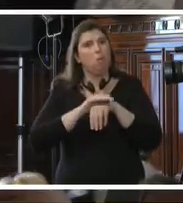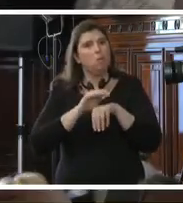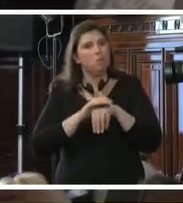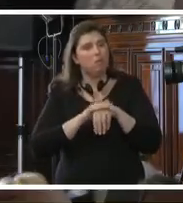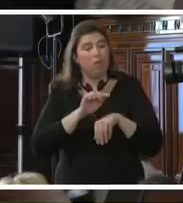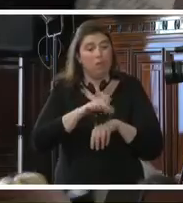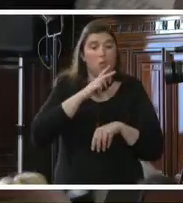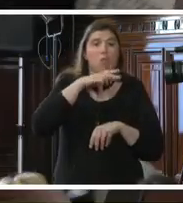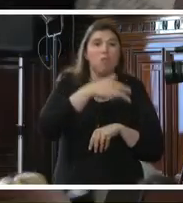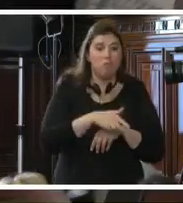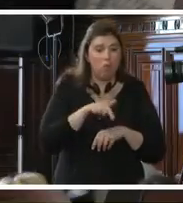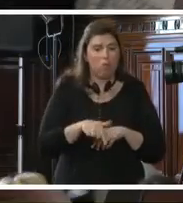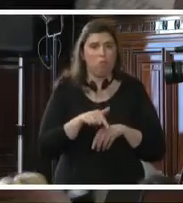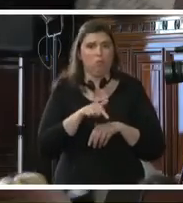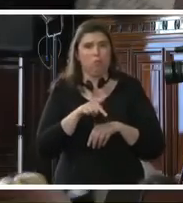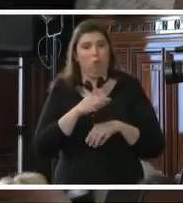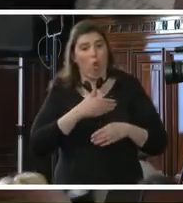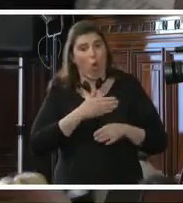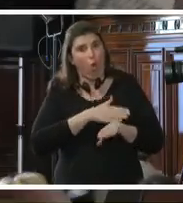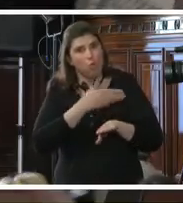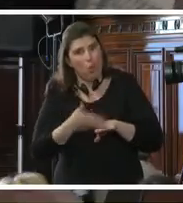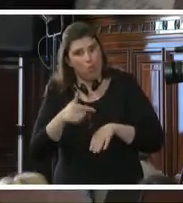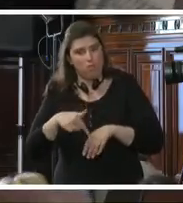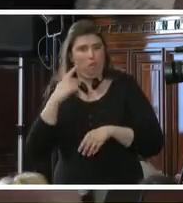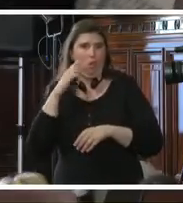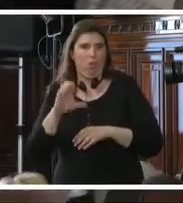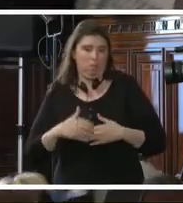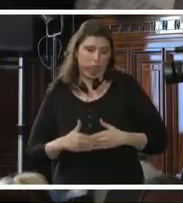los hijos nacidos a consecuencia de una violencia sexual.